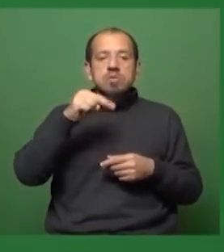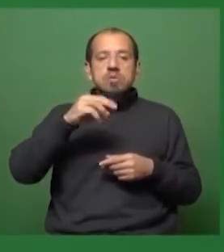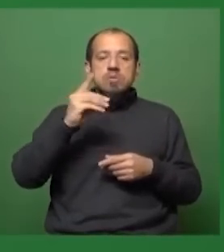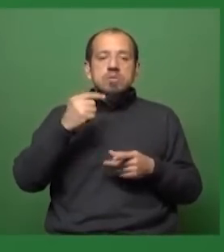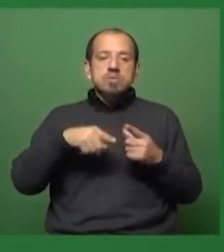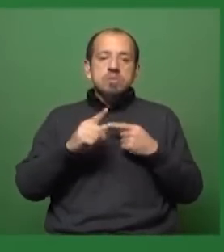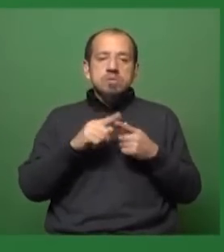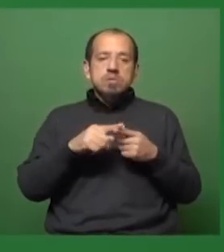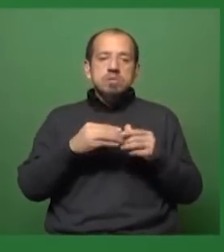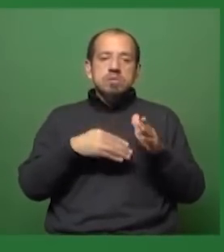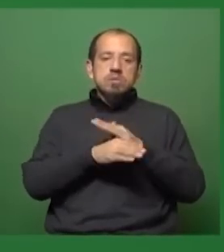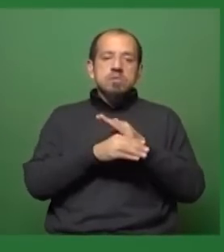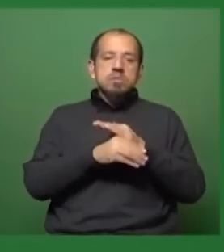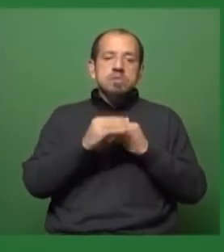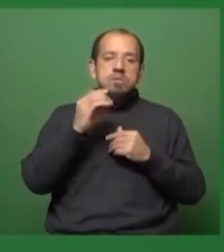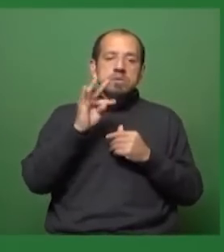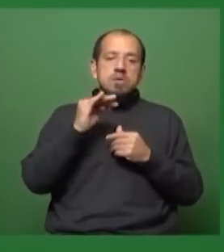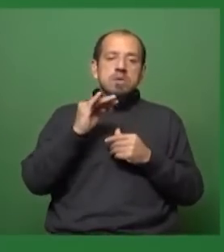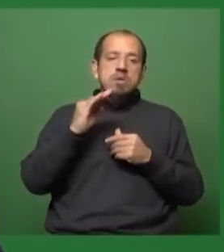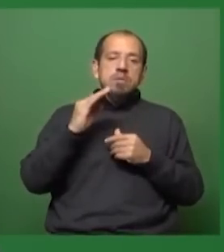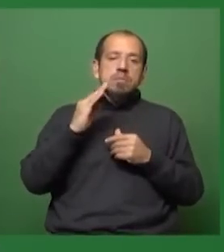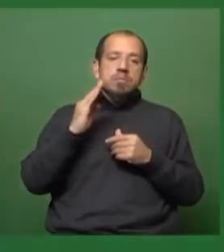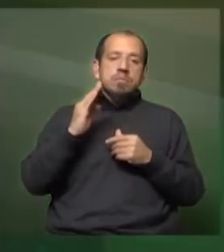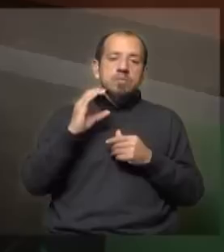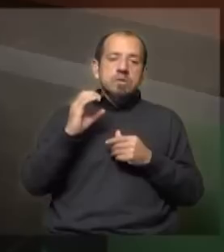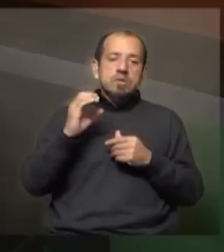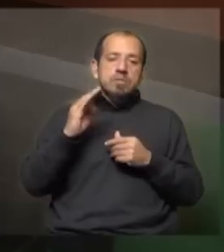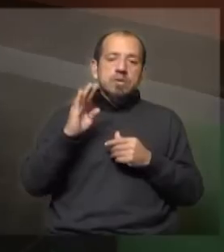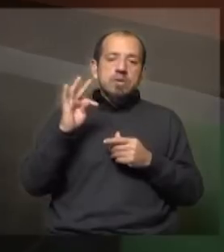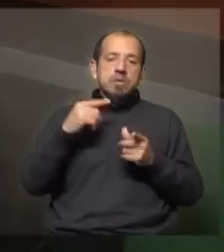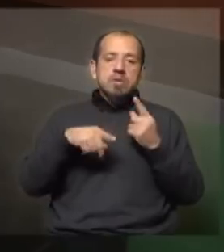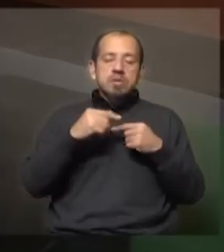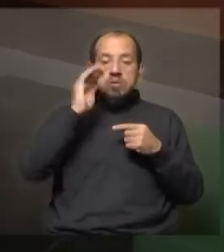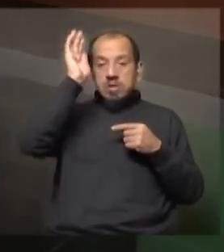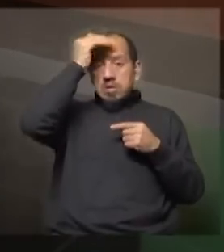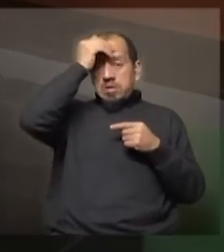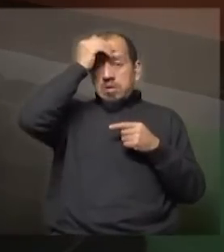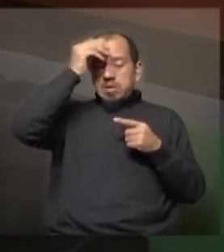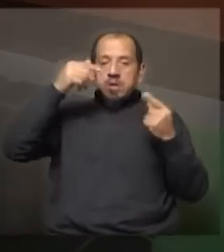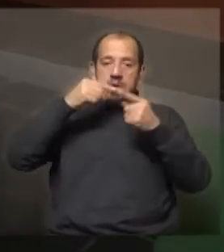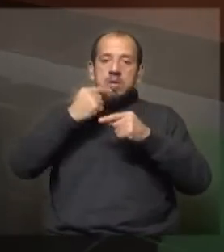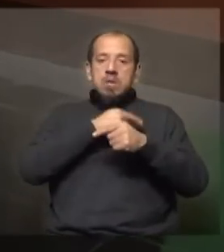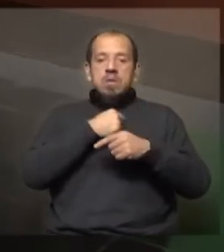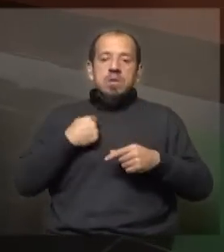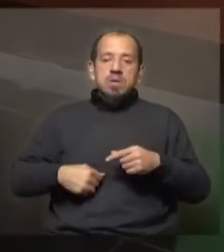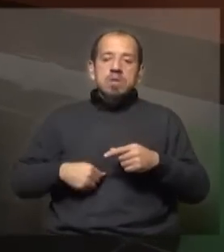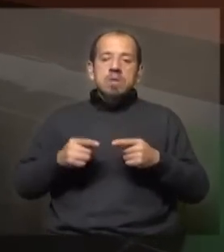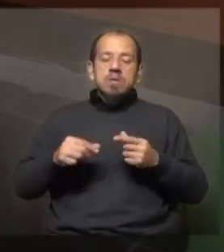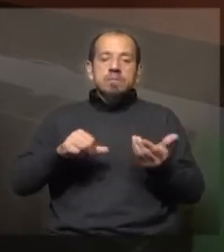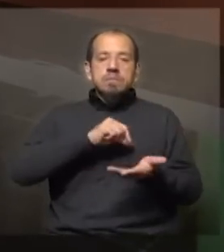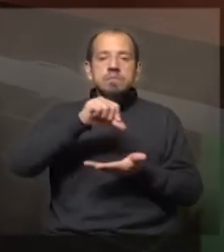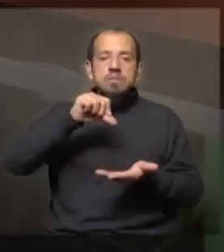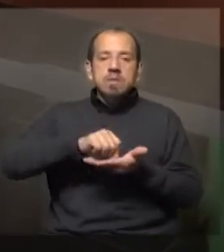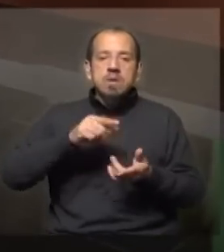ingreso al cptp que es un acuerdo que lanzó Estados Unidos en la administración Trump en contra de China que es para los países que están